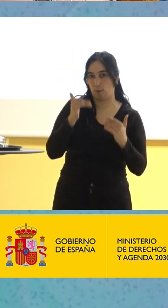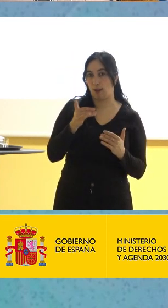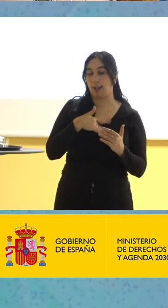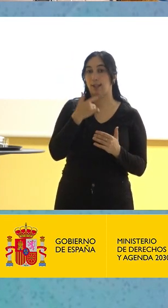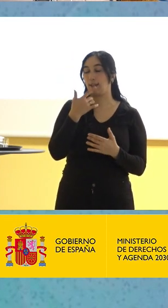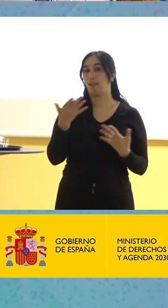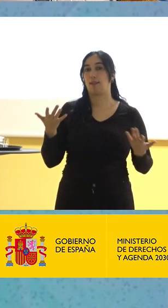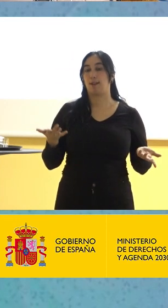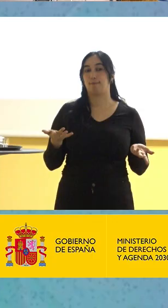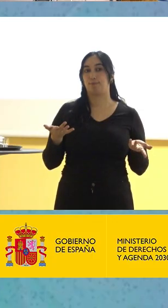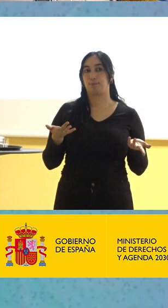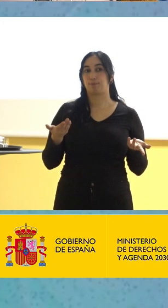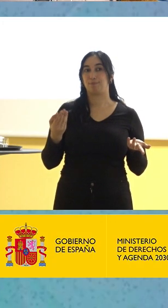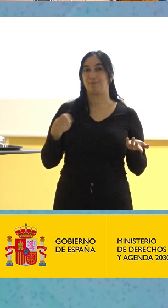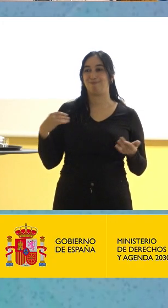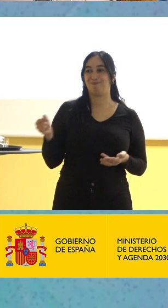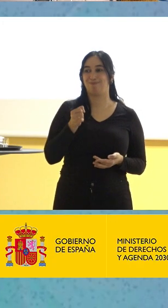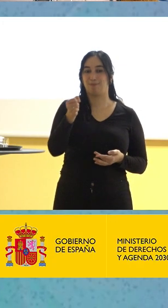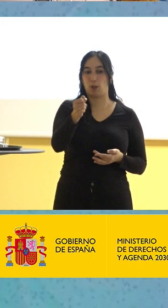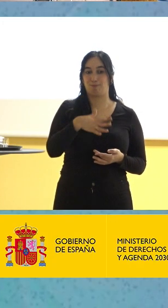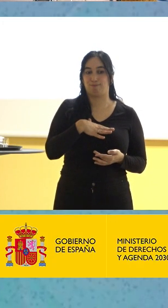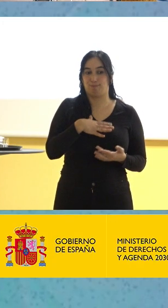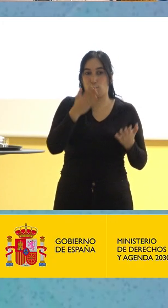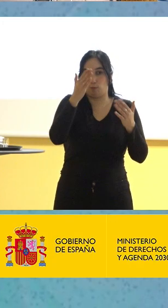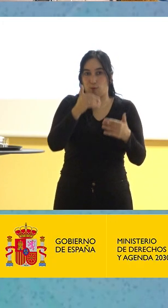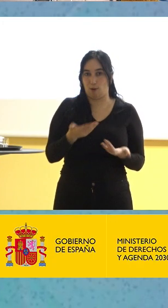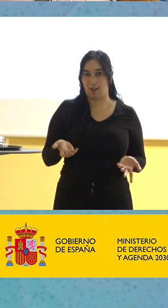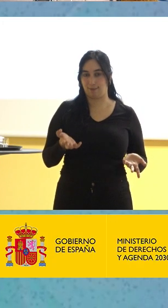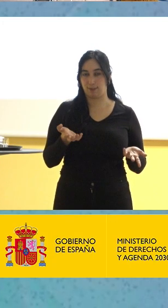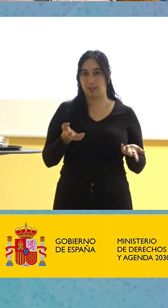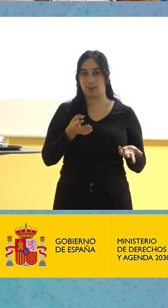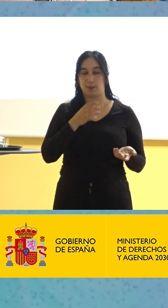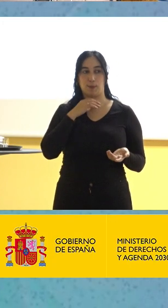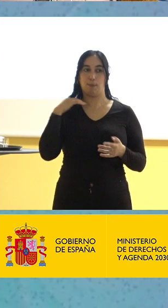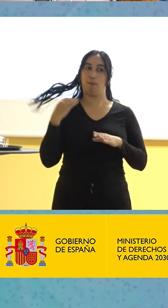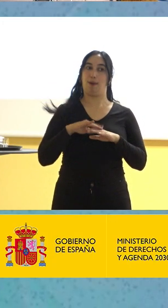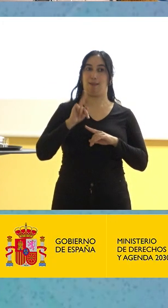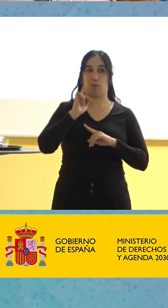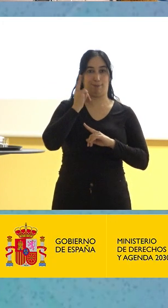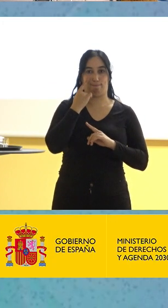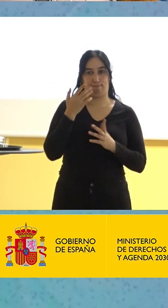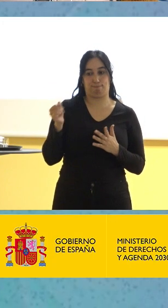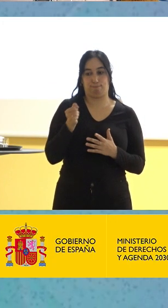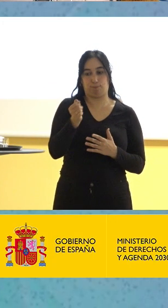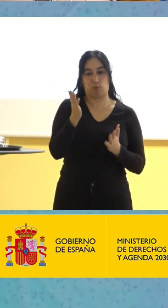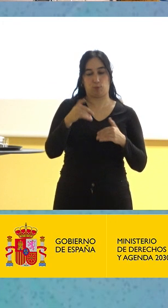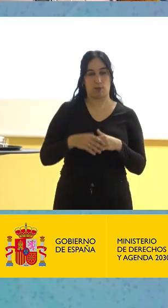no existe ya esa derivación, esa posibilidad de intentar encontrar ese diagnóstico, ¿no?